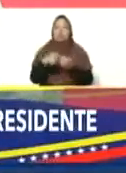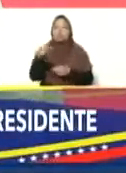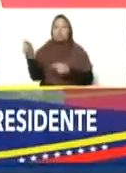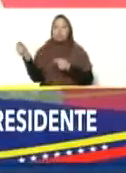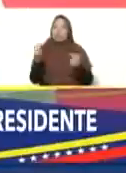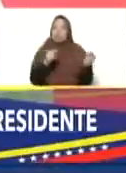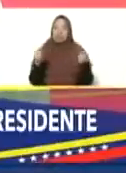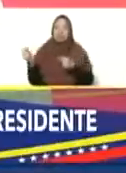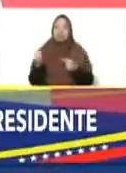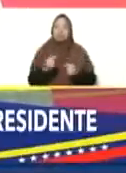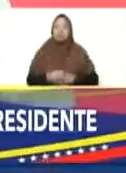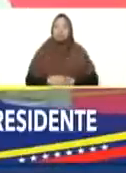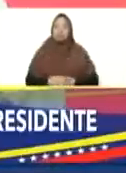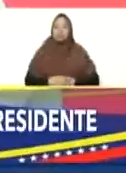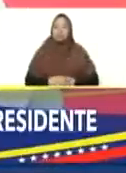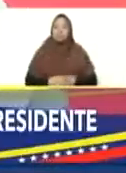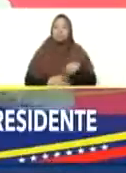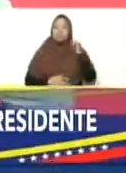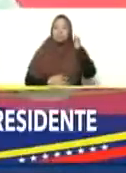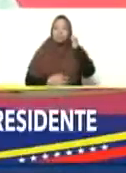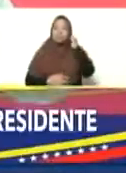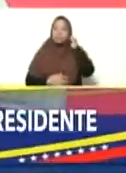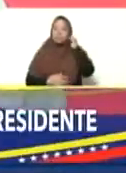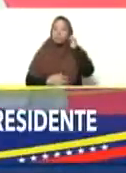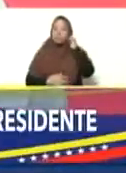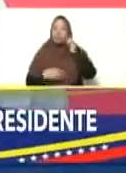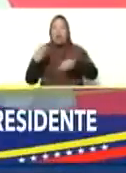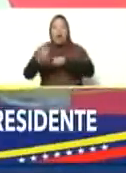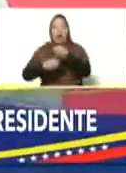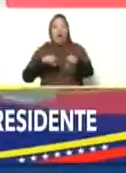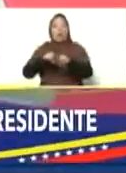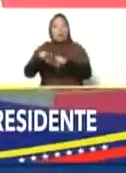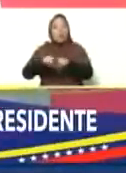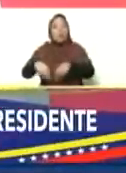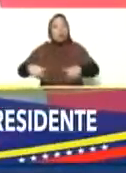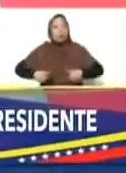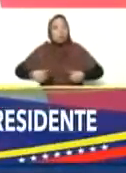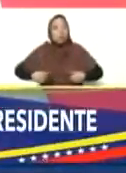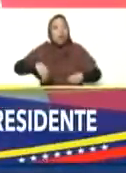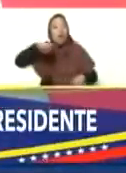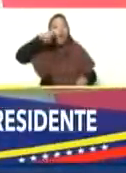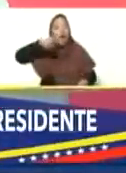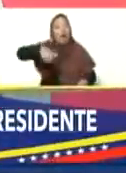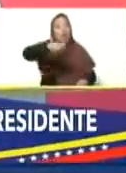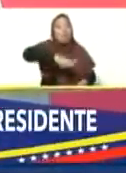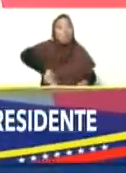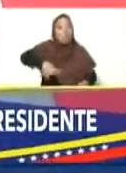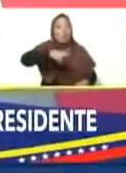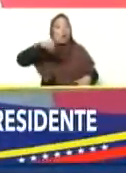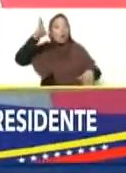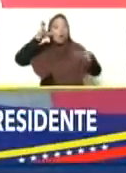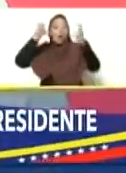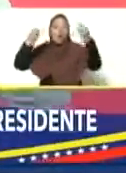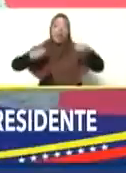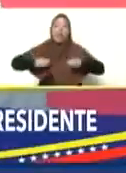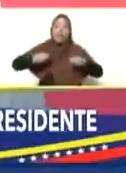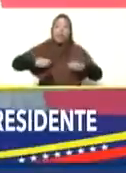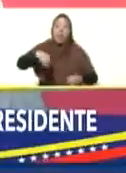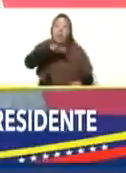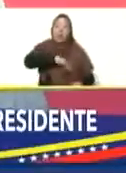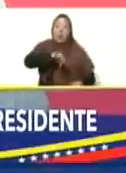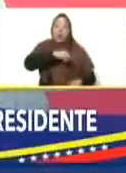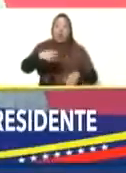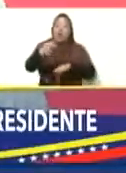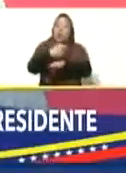oír para escuchar la crítica y el clamor popular sobre todos los temas de la vida social del